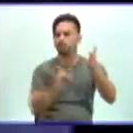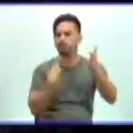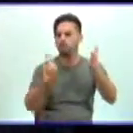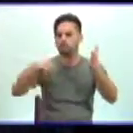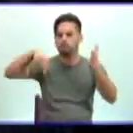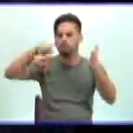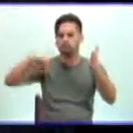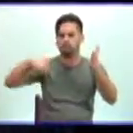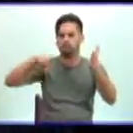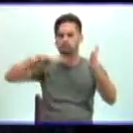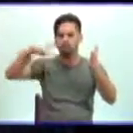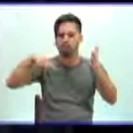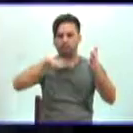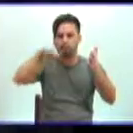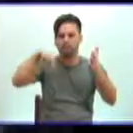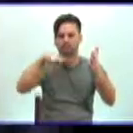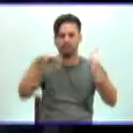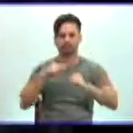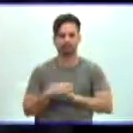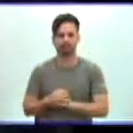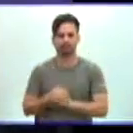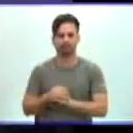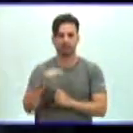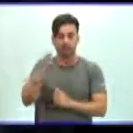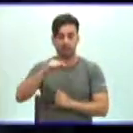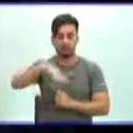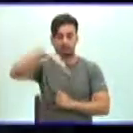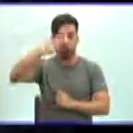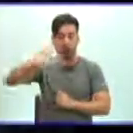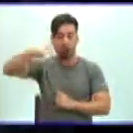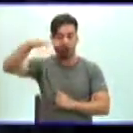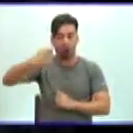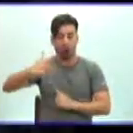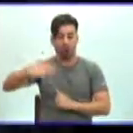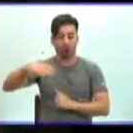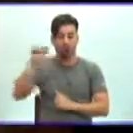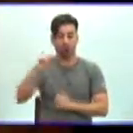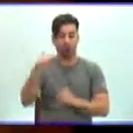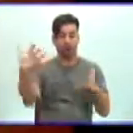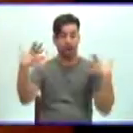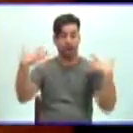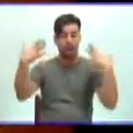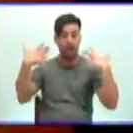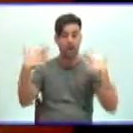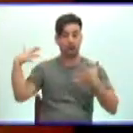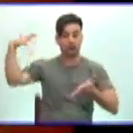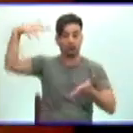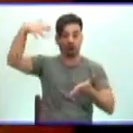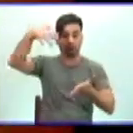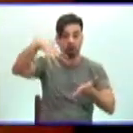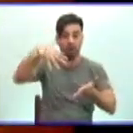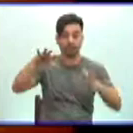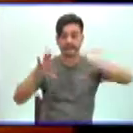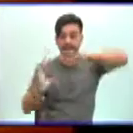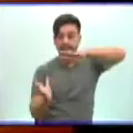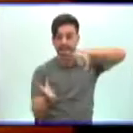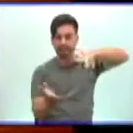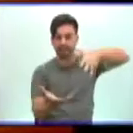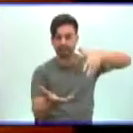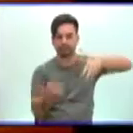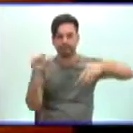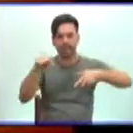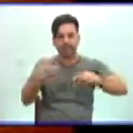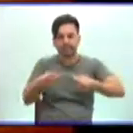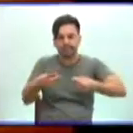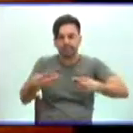Emite ondas de calor que viajan a través del espacio y llegan a la superficie de la Tierra. La Tierra absorbe la energía del